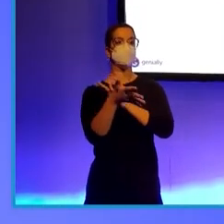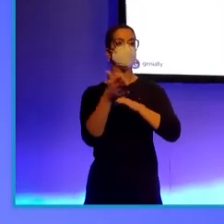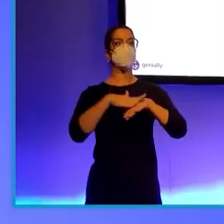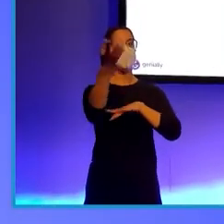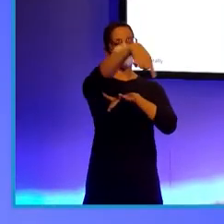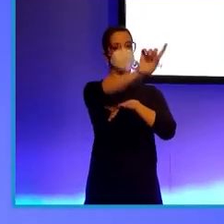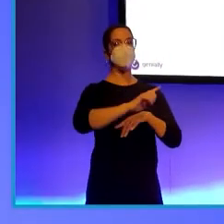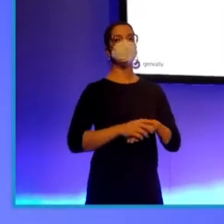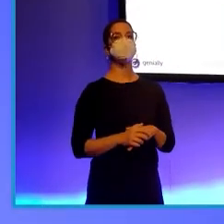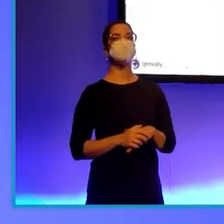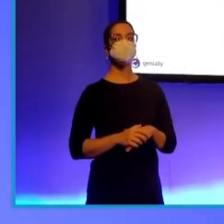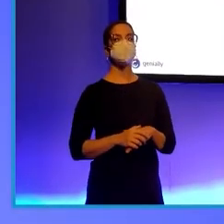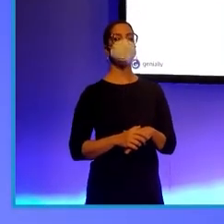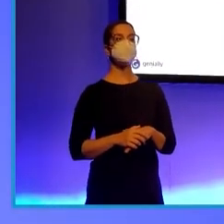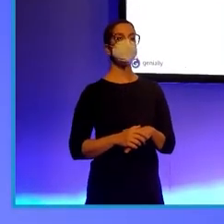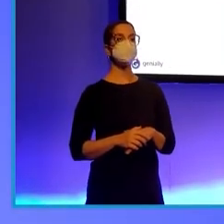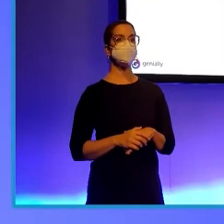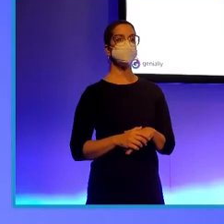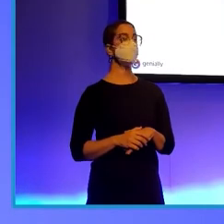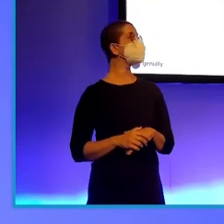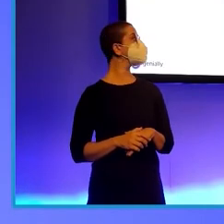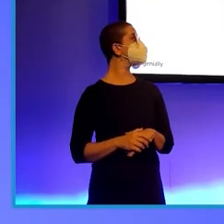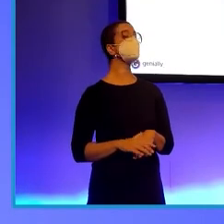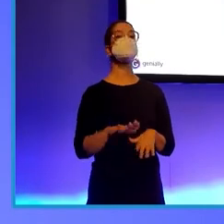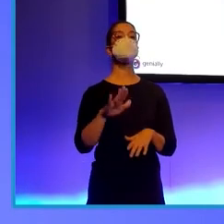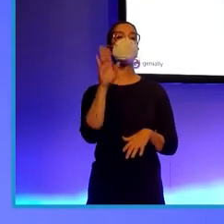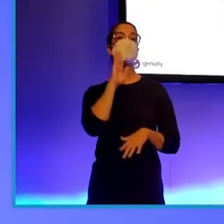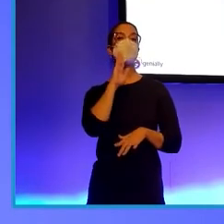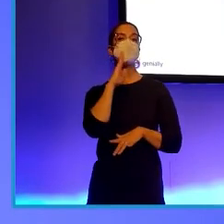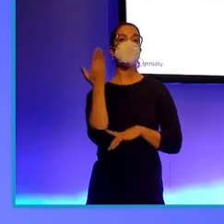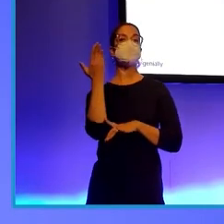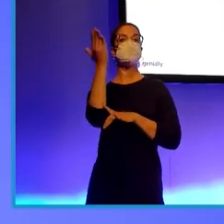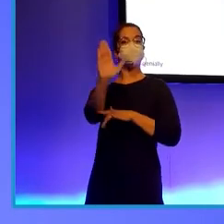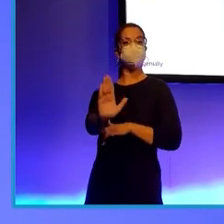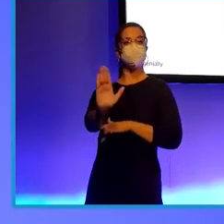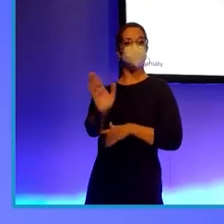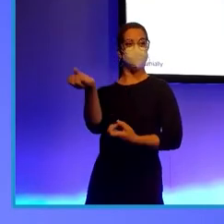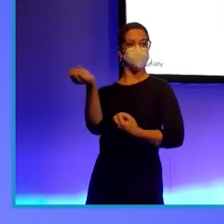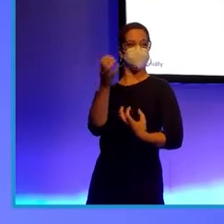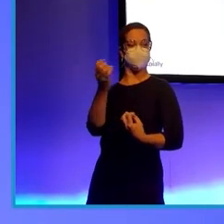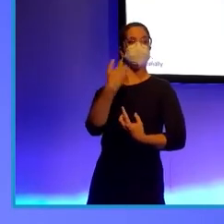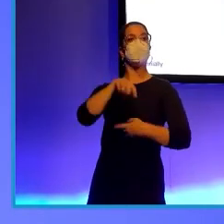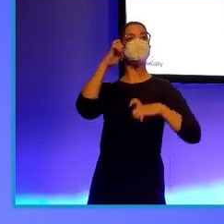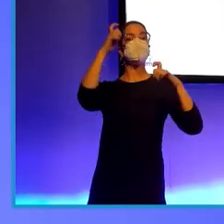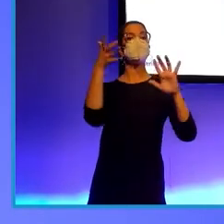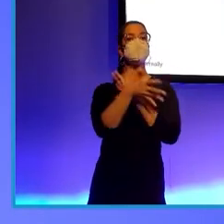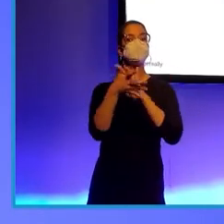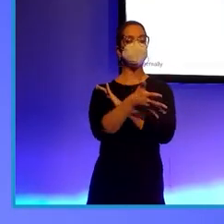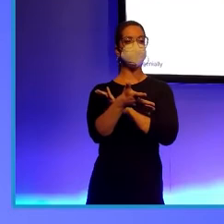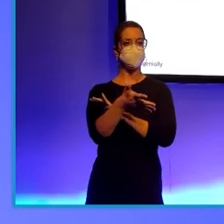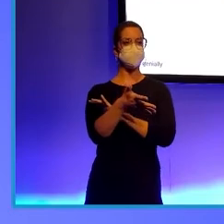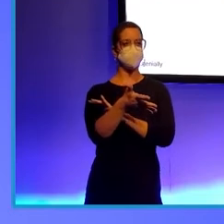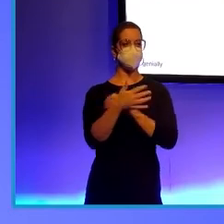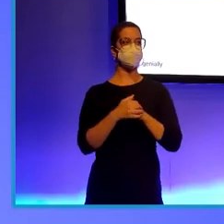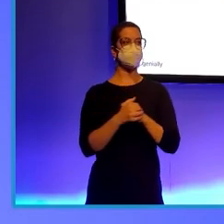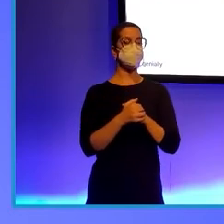como nos estaba comentando la moderadora vamos a hablar o voy a tratar de explicarles en qué consisten